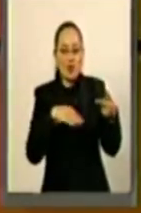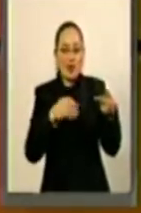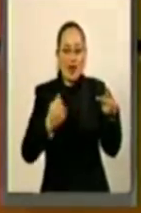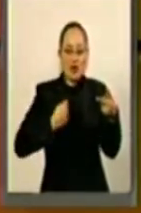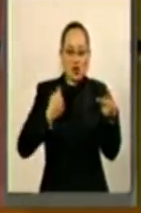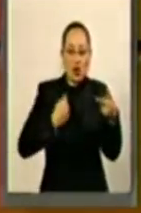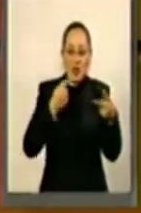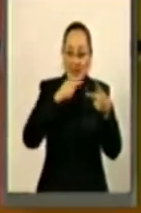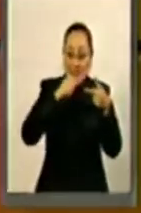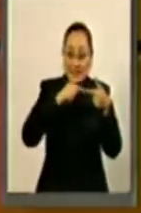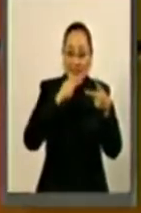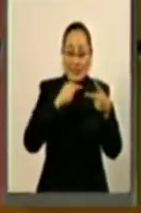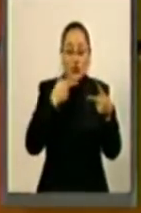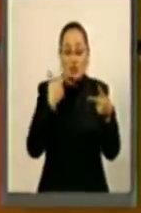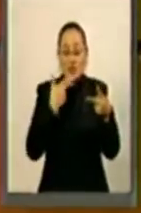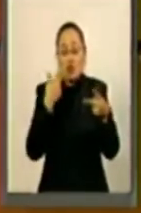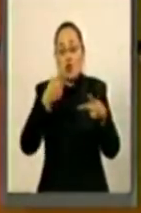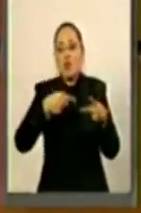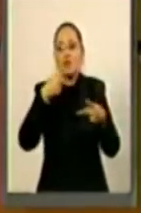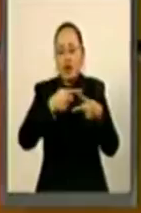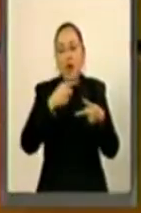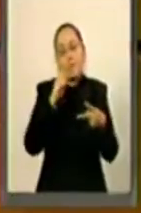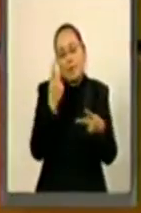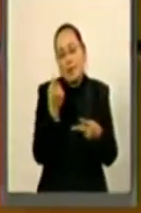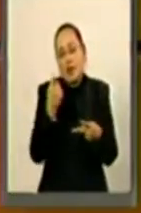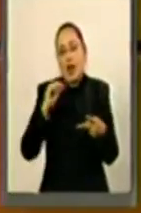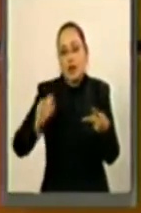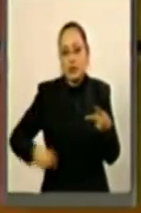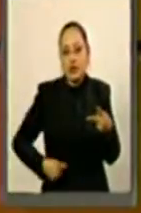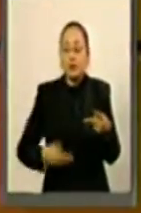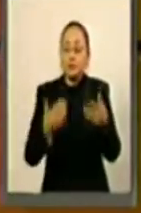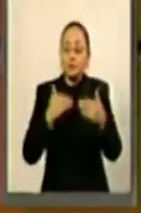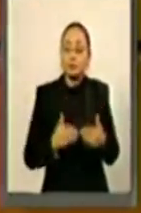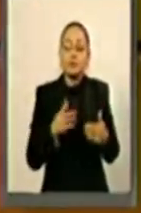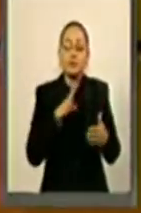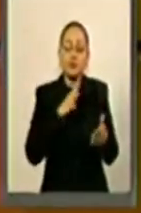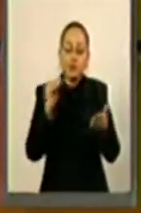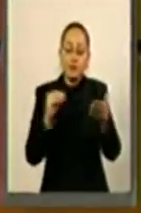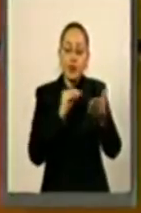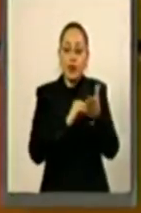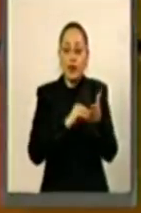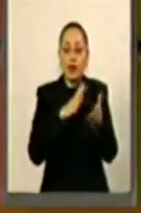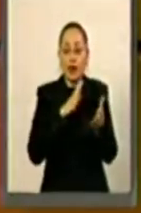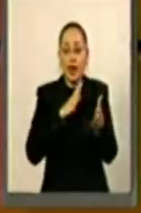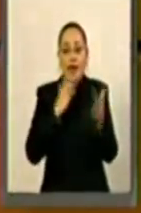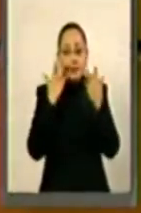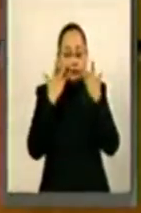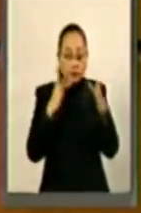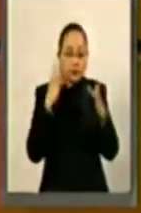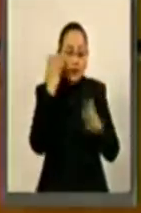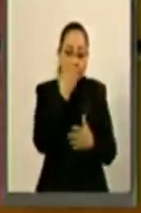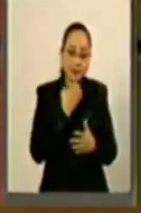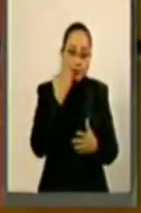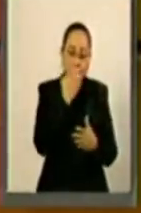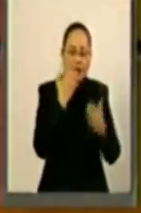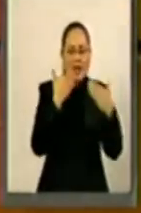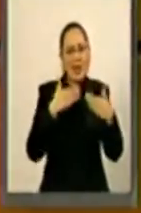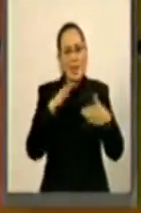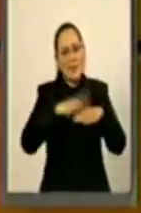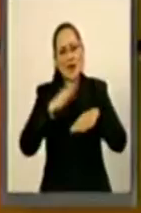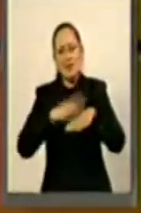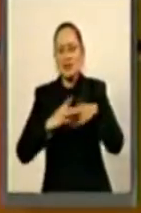los adolescentes. Agregamos situaciones de deserción escolar, entre